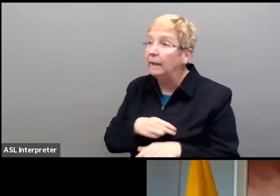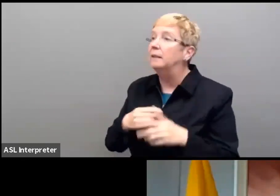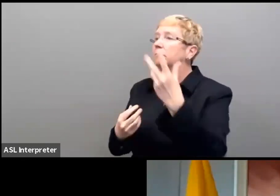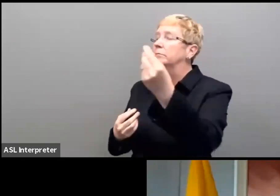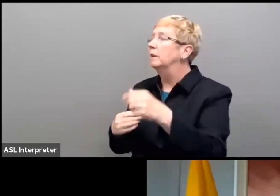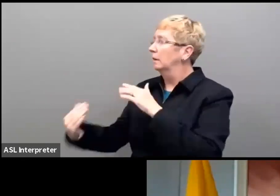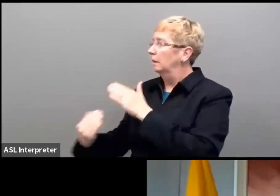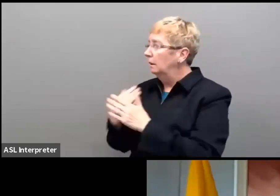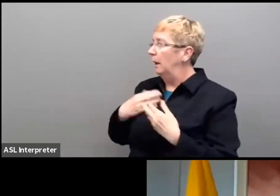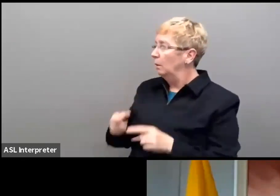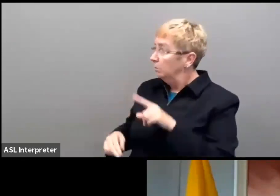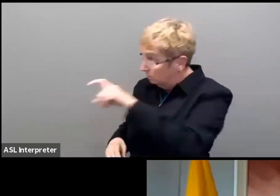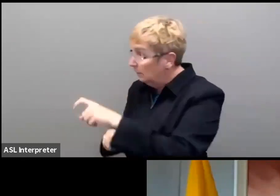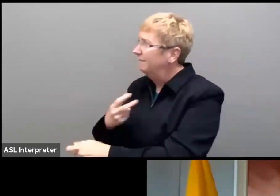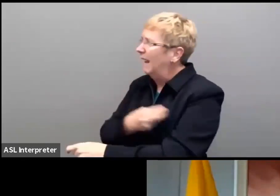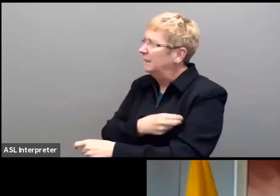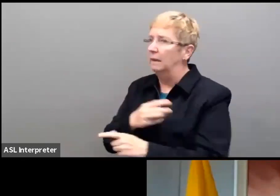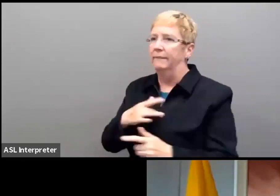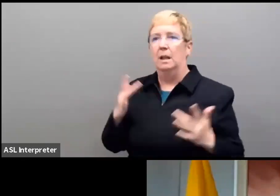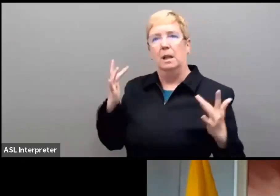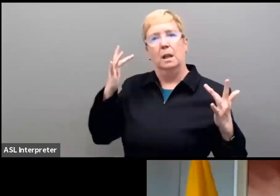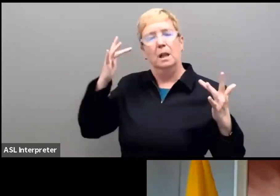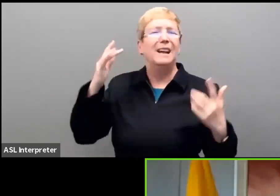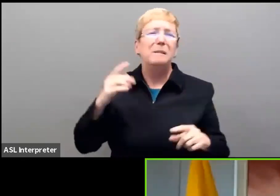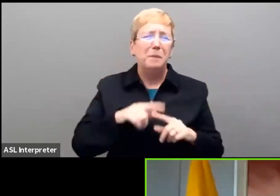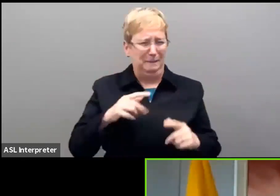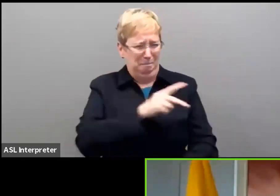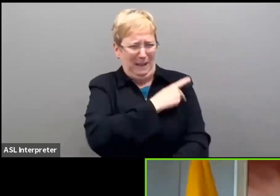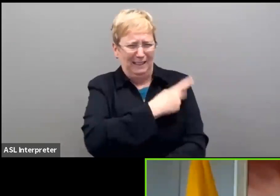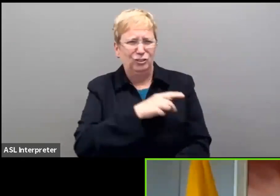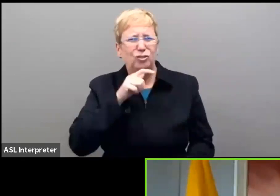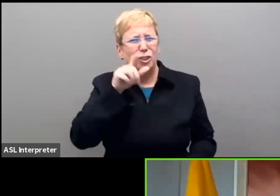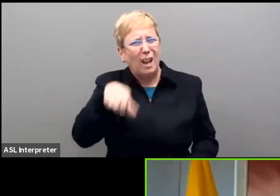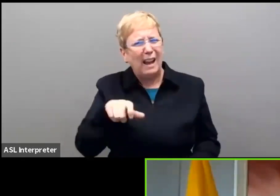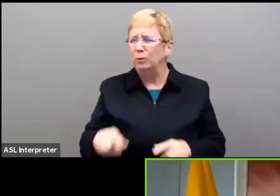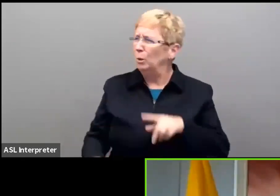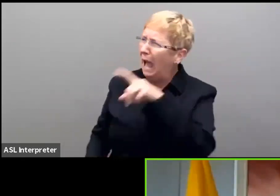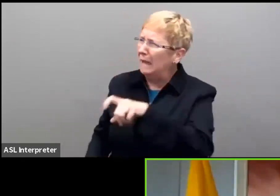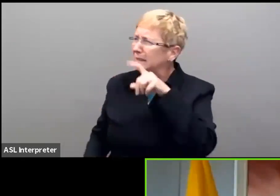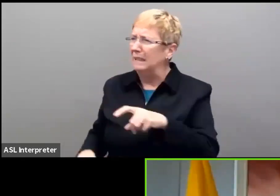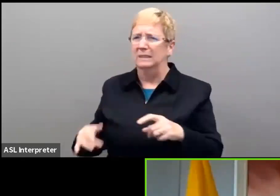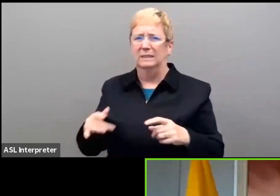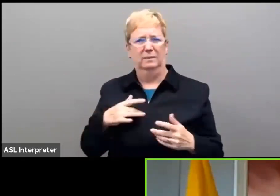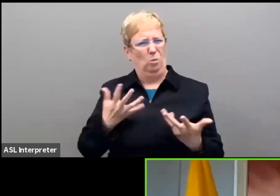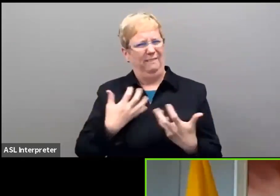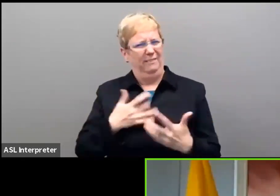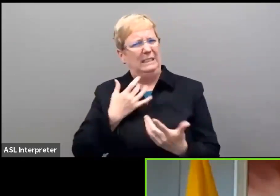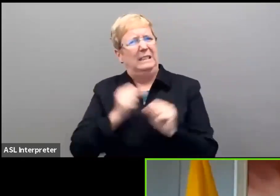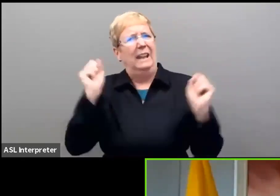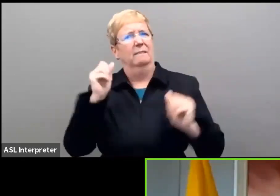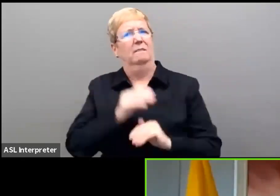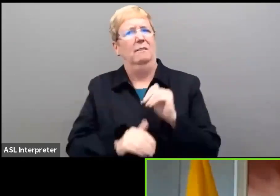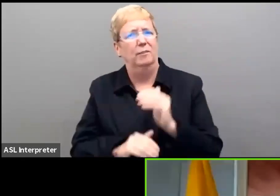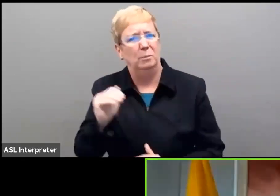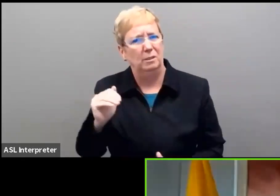que tenemos 80% de tasas de vacunación en los hospitales. Los doctores tienen alrededor de una tasa